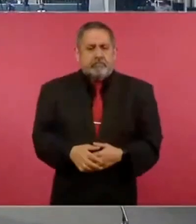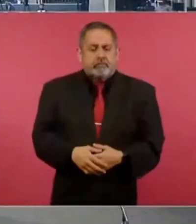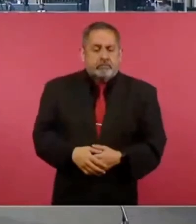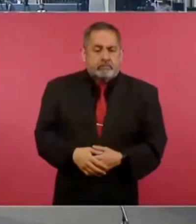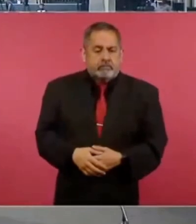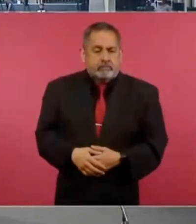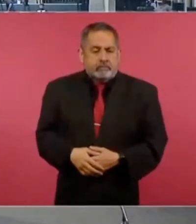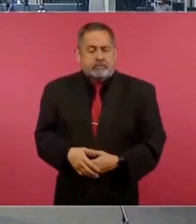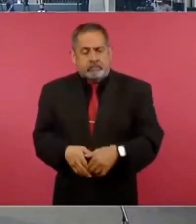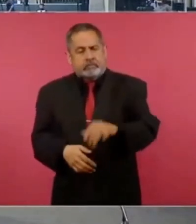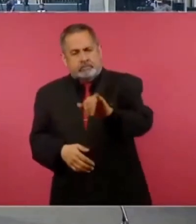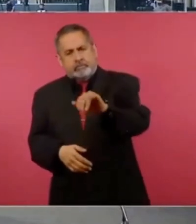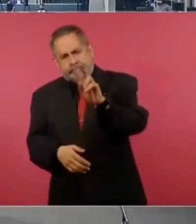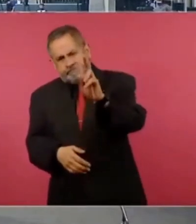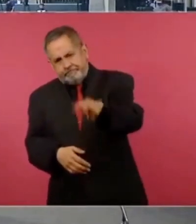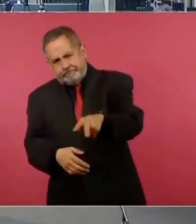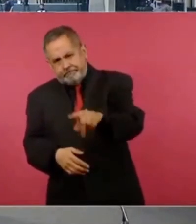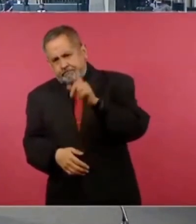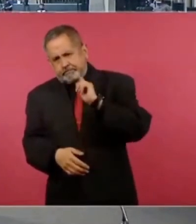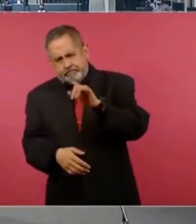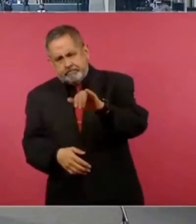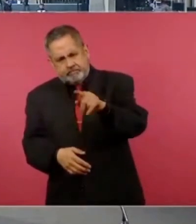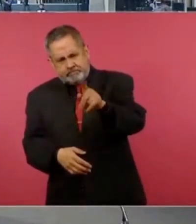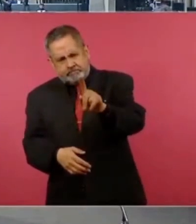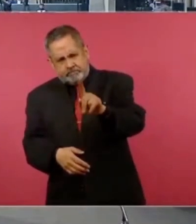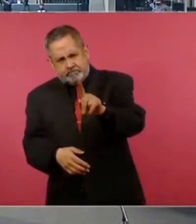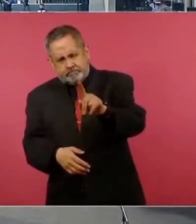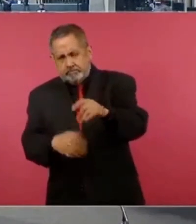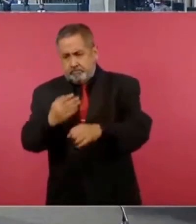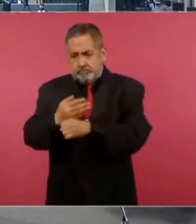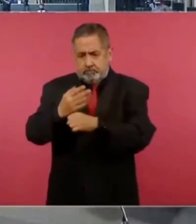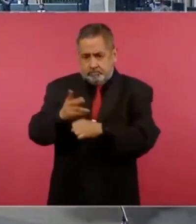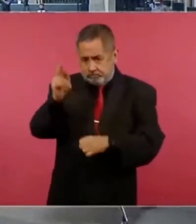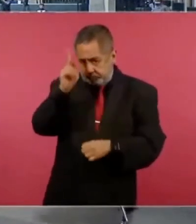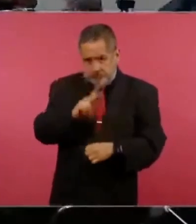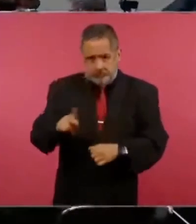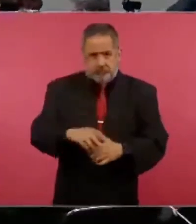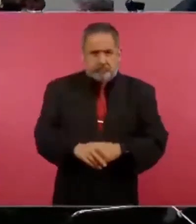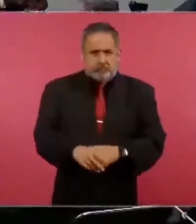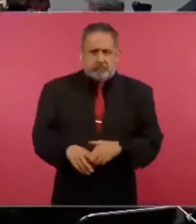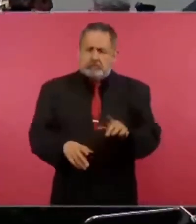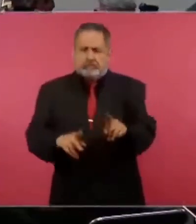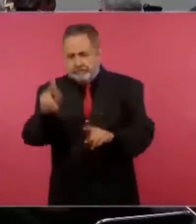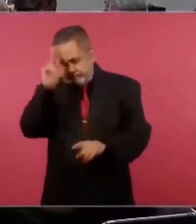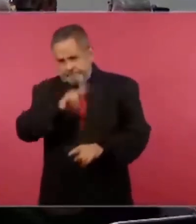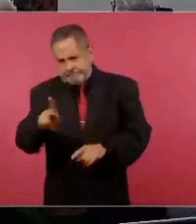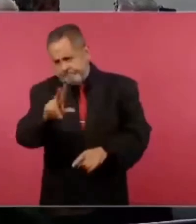no estaban nada bien, pero ahorita se Aquí puede está. ver peor. No, peor no.